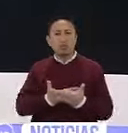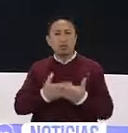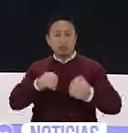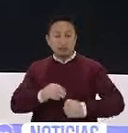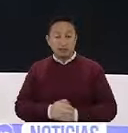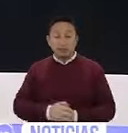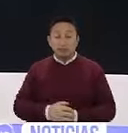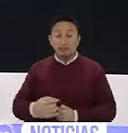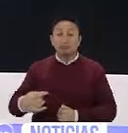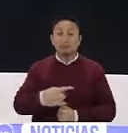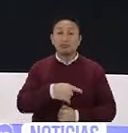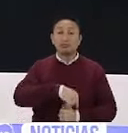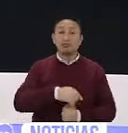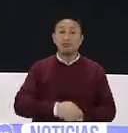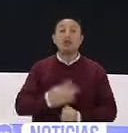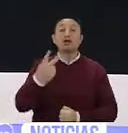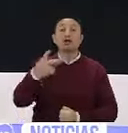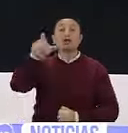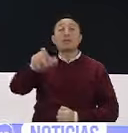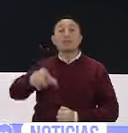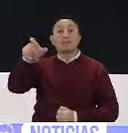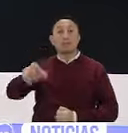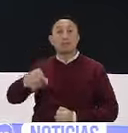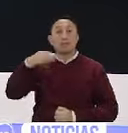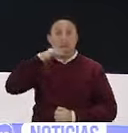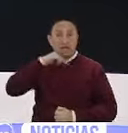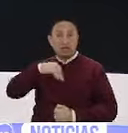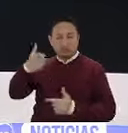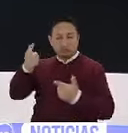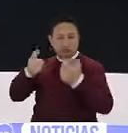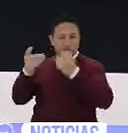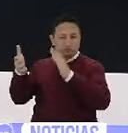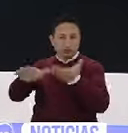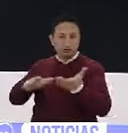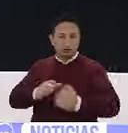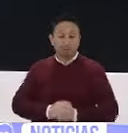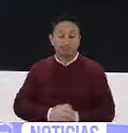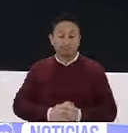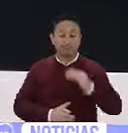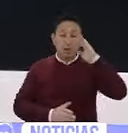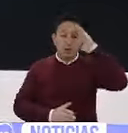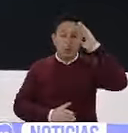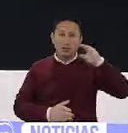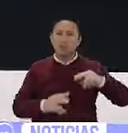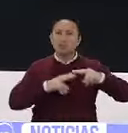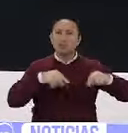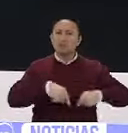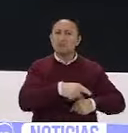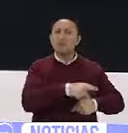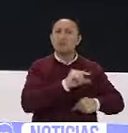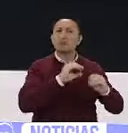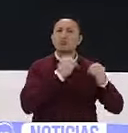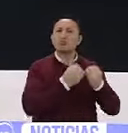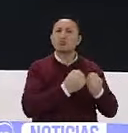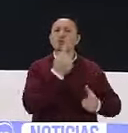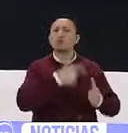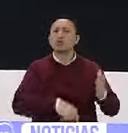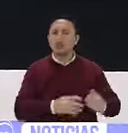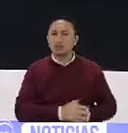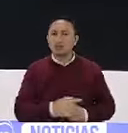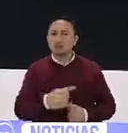fueron ubicados tras el asesinato de dos hermanos en Manta, provincia de Manabí. La policía investiga qué organizaciones